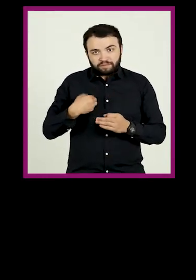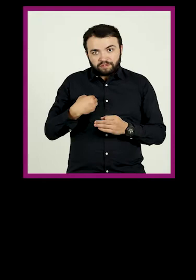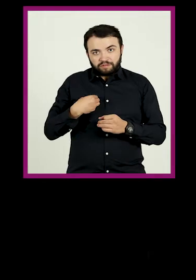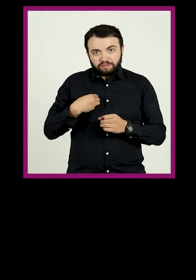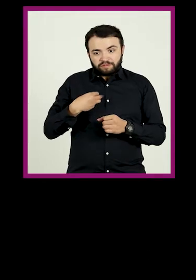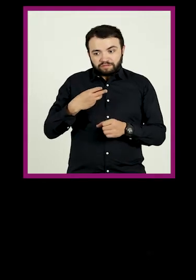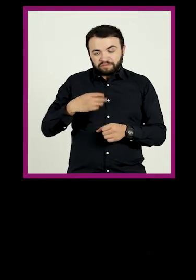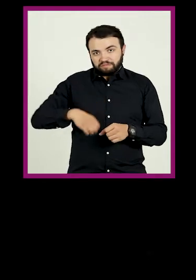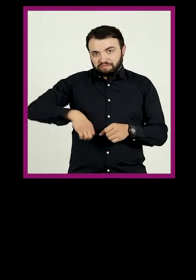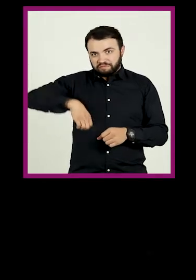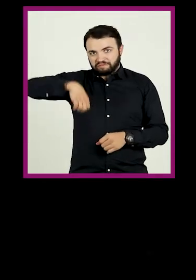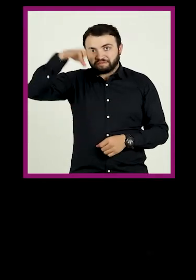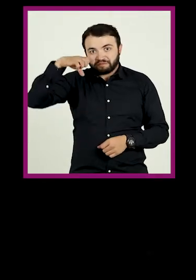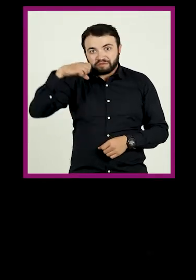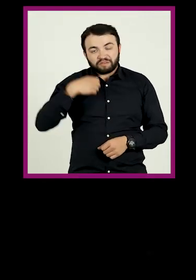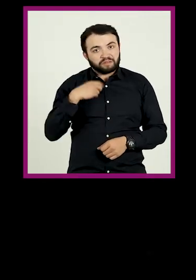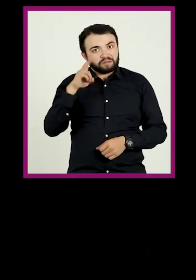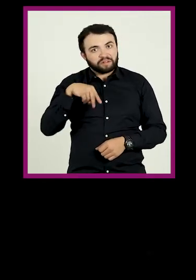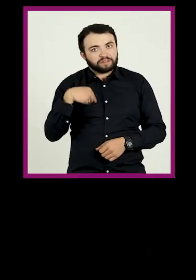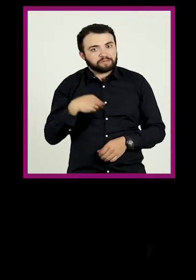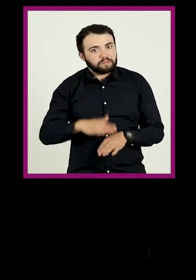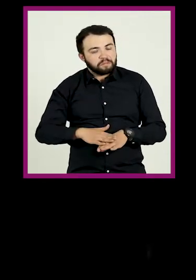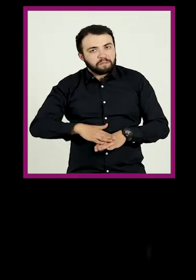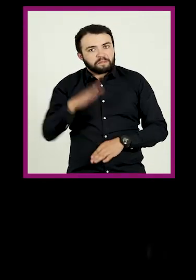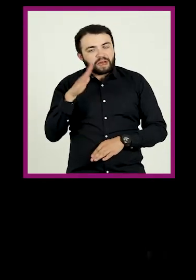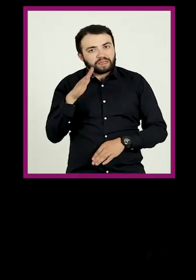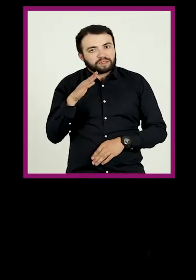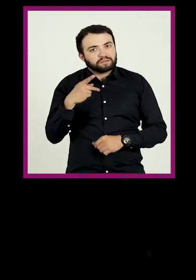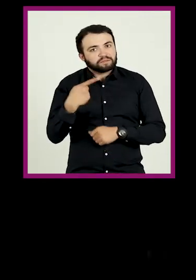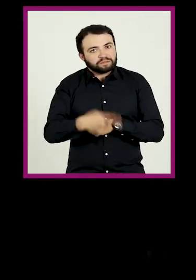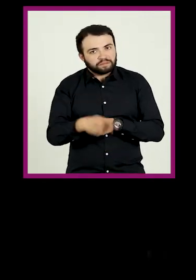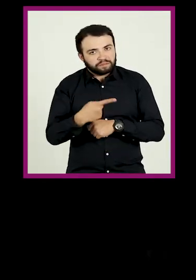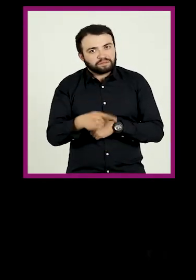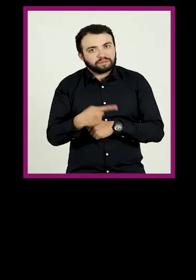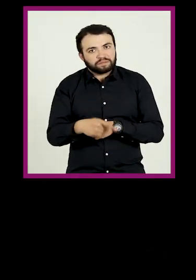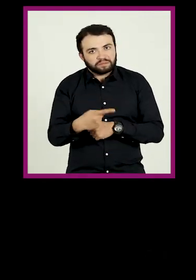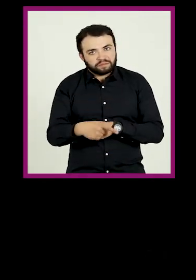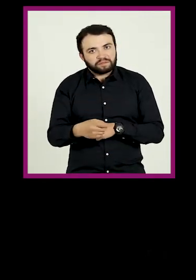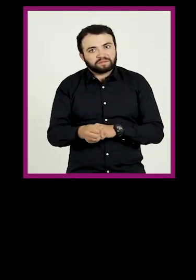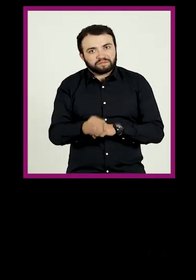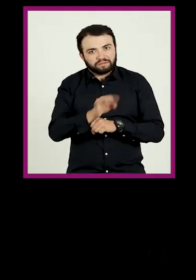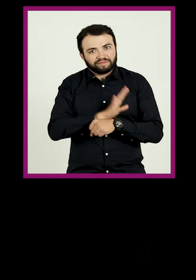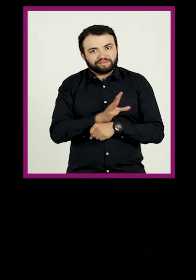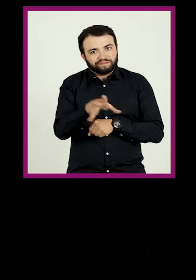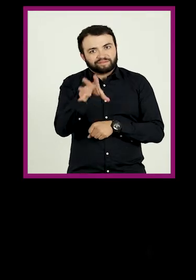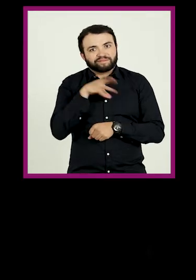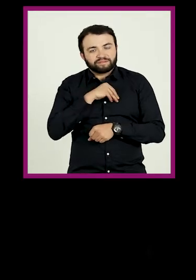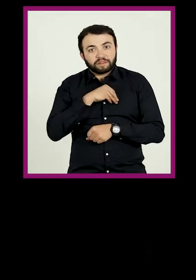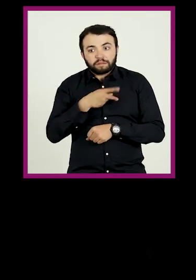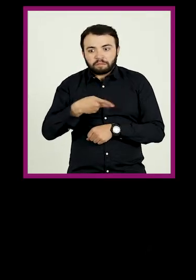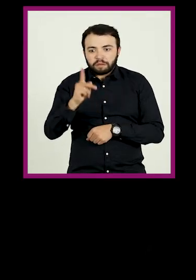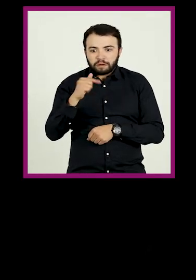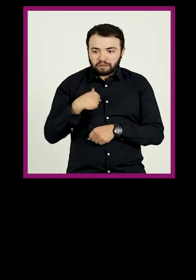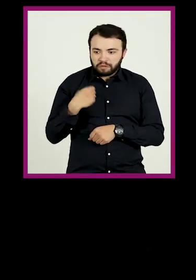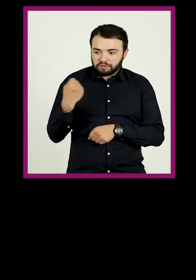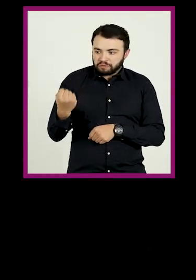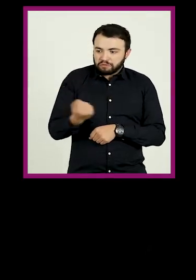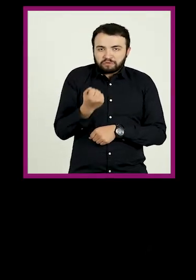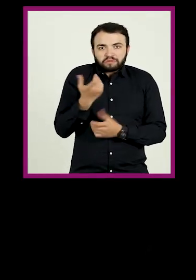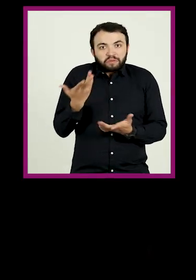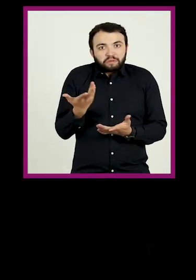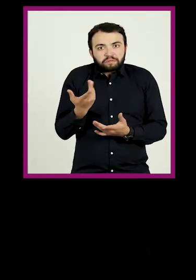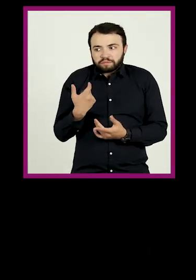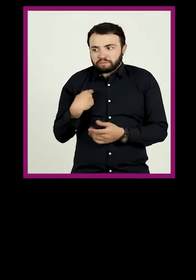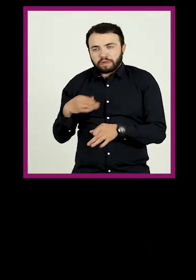de estar en la tercera edad y por ende más vulnerable al COVID, sigo siendo muy afortunada. No